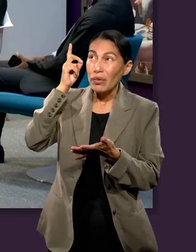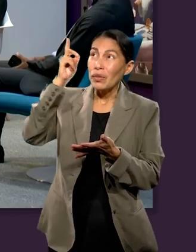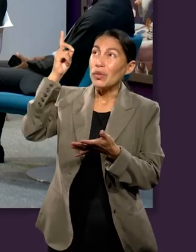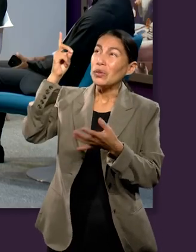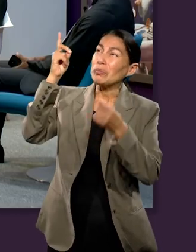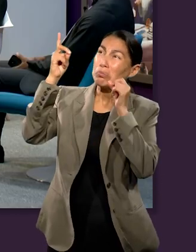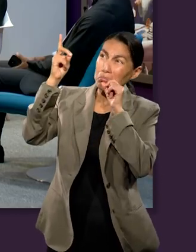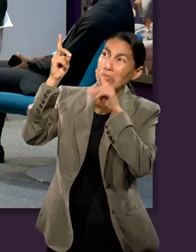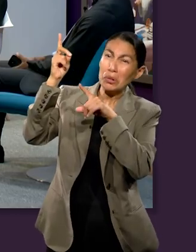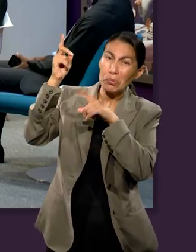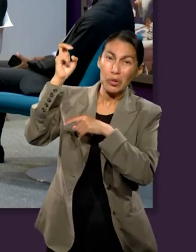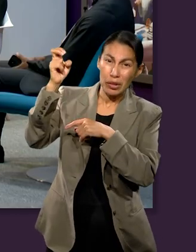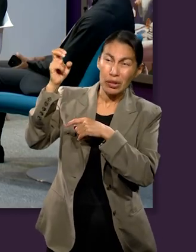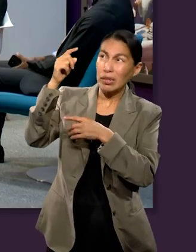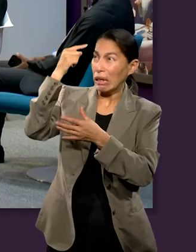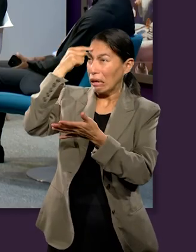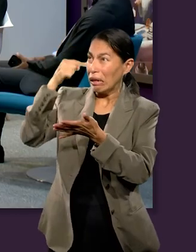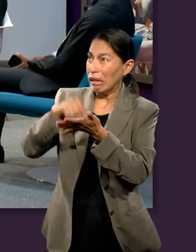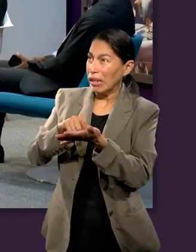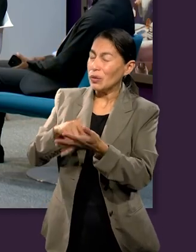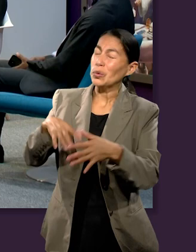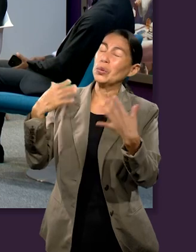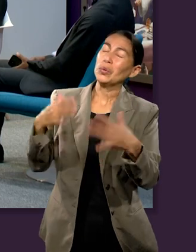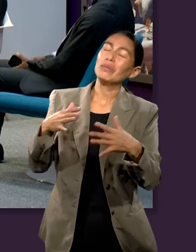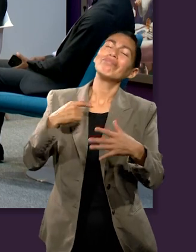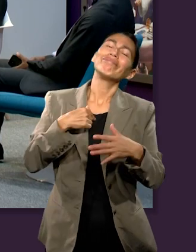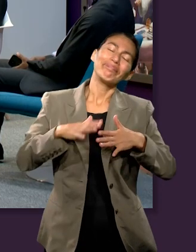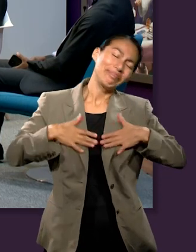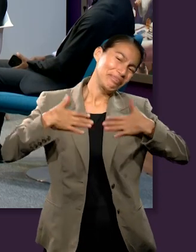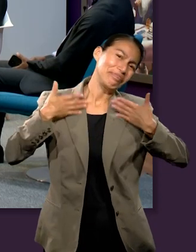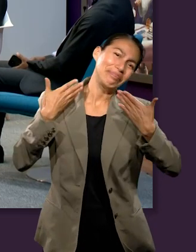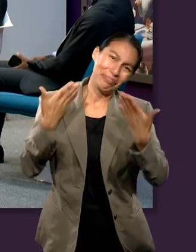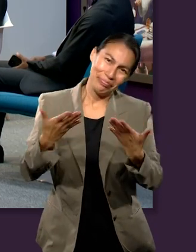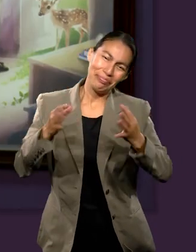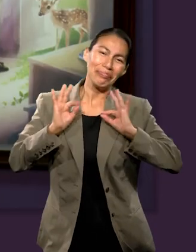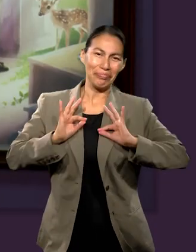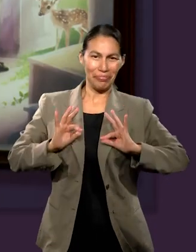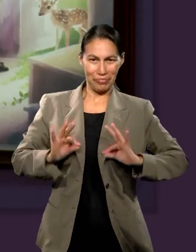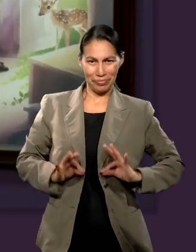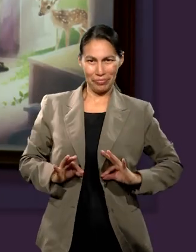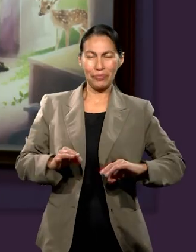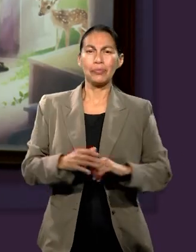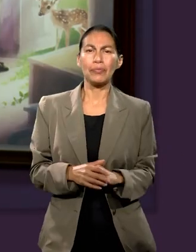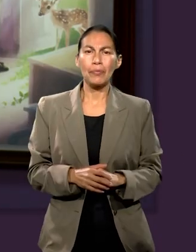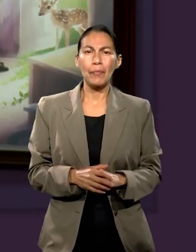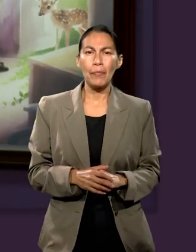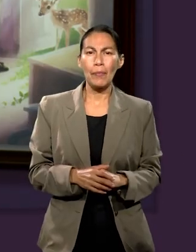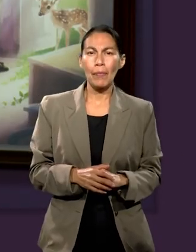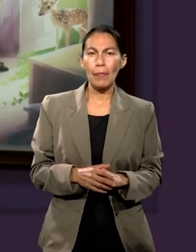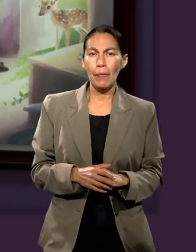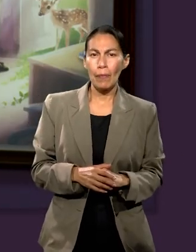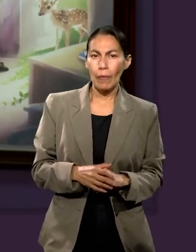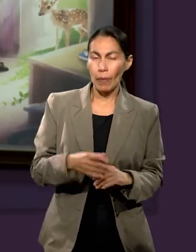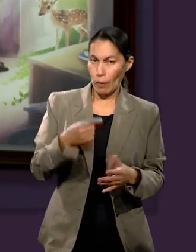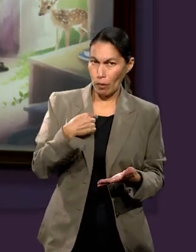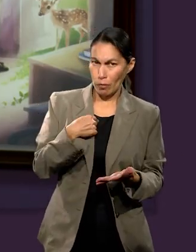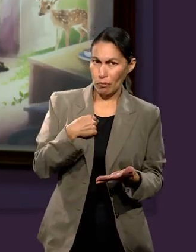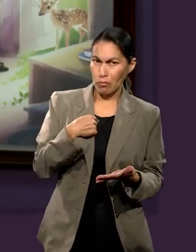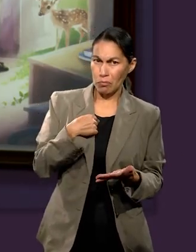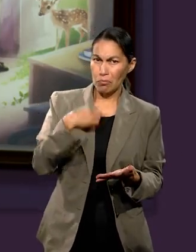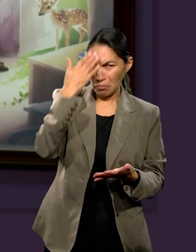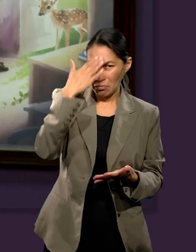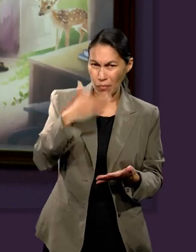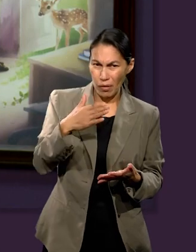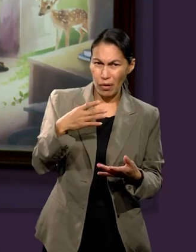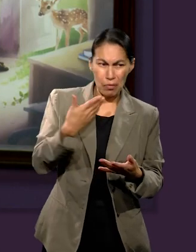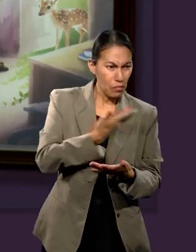yo sé de que tenemos una misma las mismas creencias que creemos en un mismo Dios creo que esto de entrada me hace